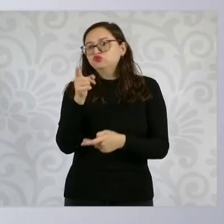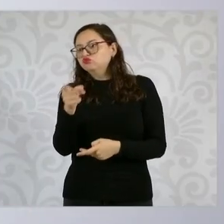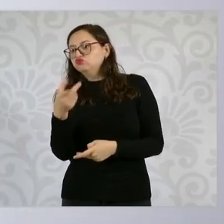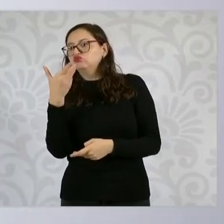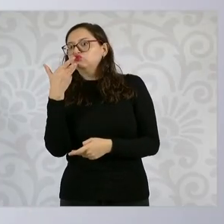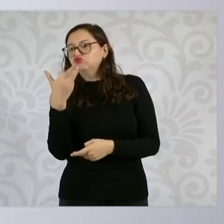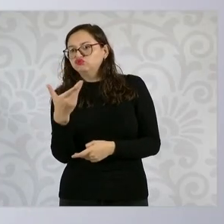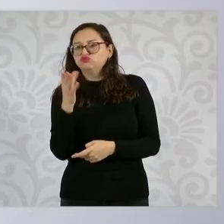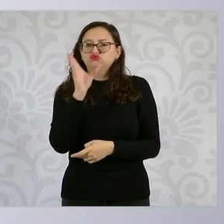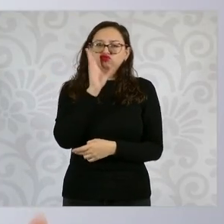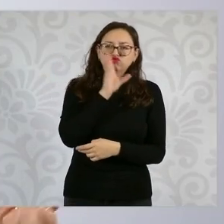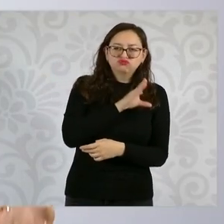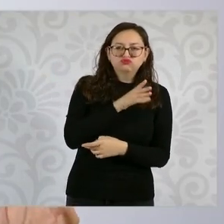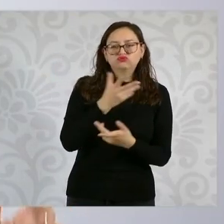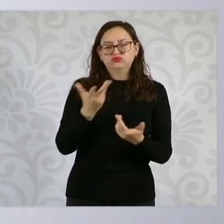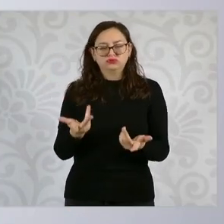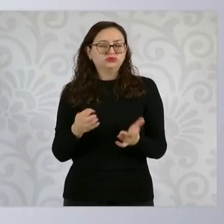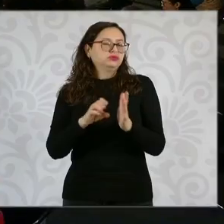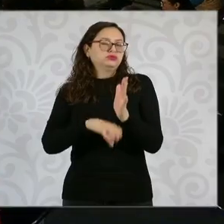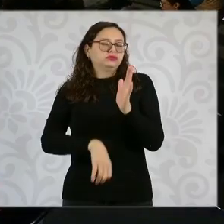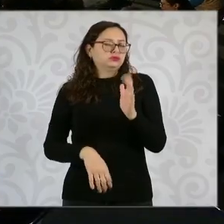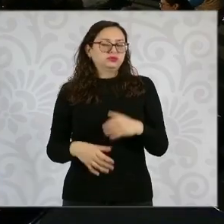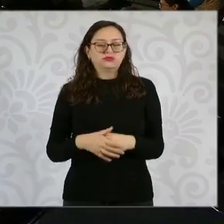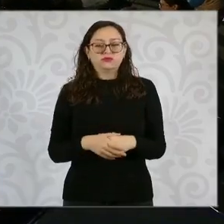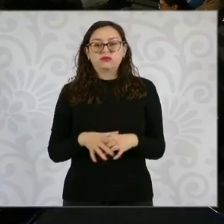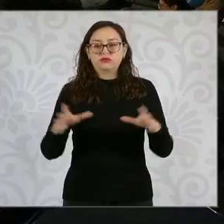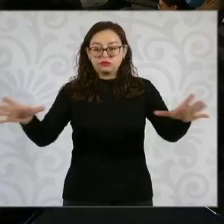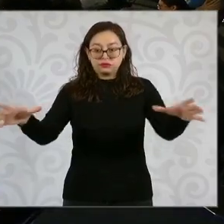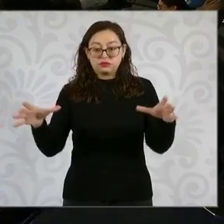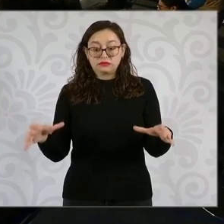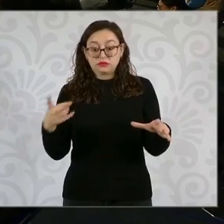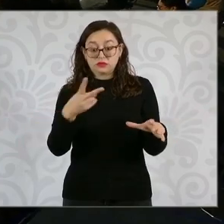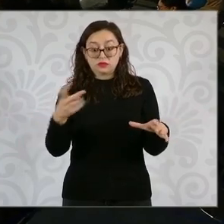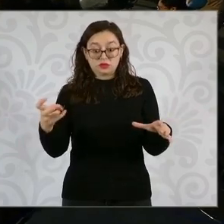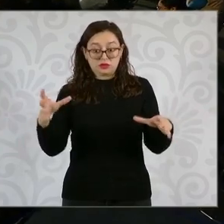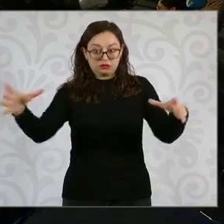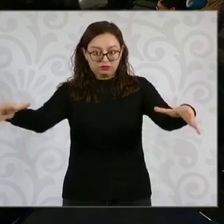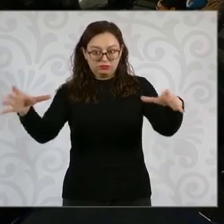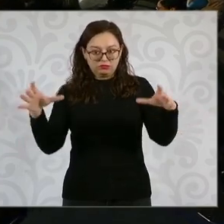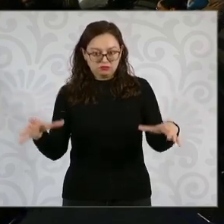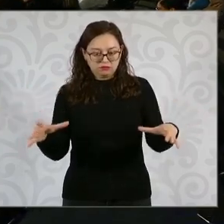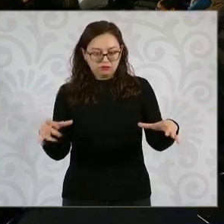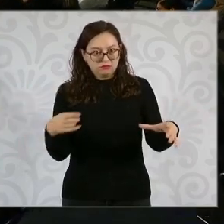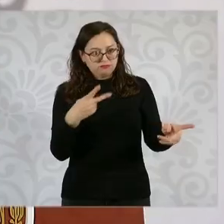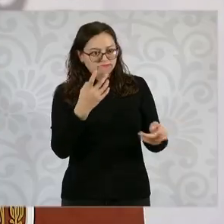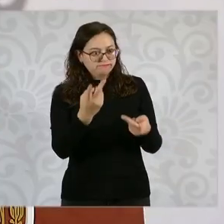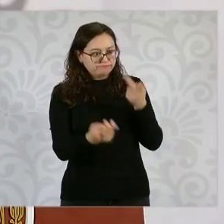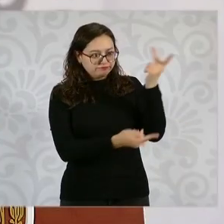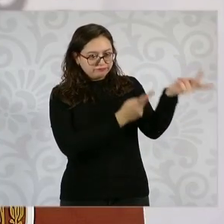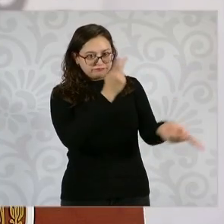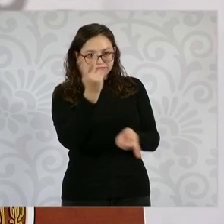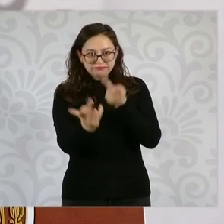a 200, 300. Pues entonces pueden hacer entrevistas en donde estos